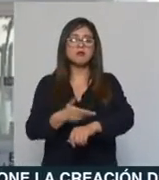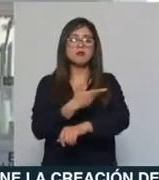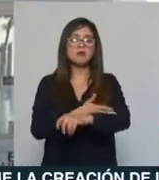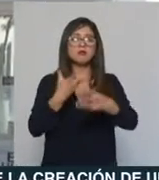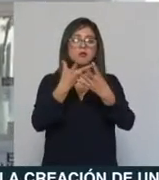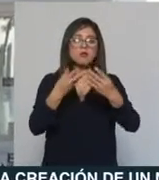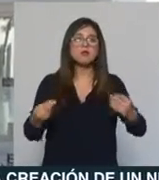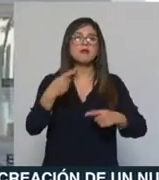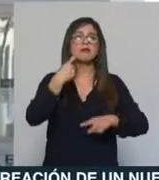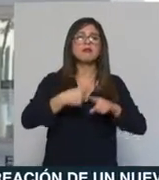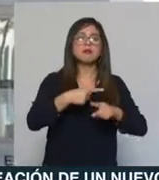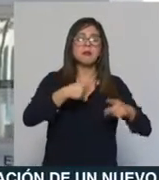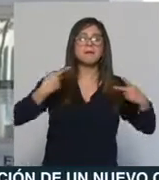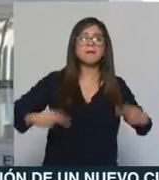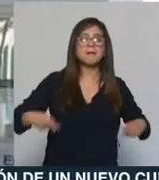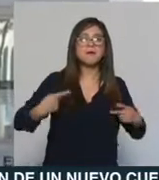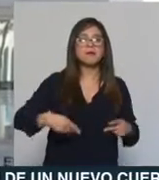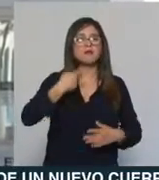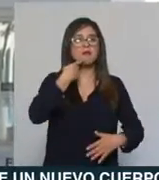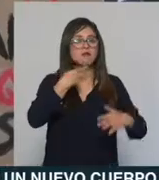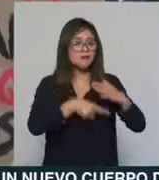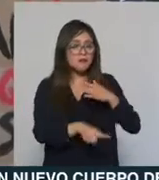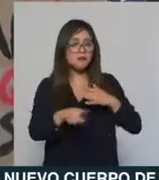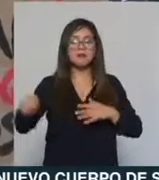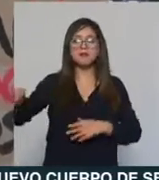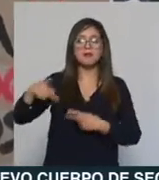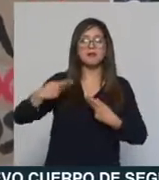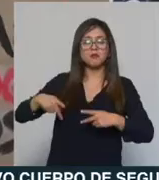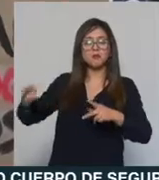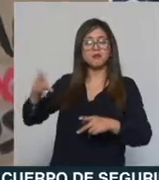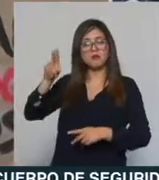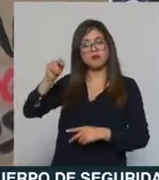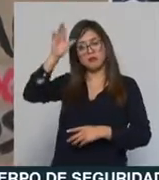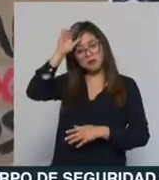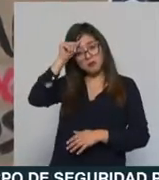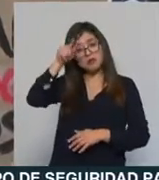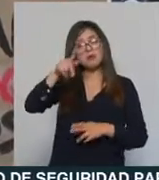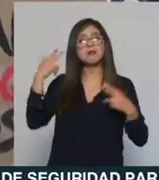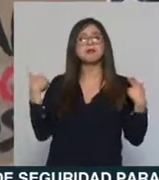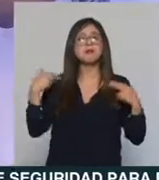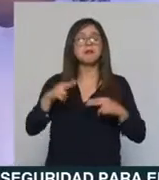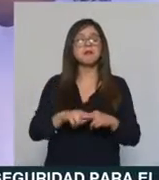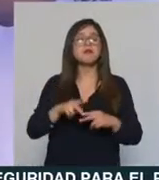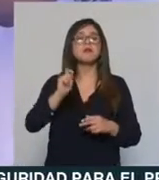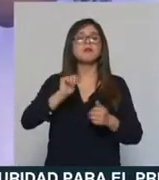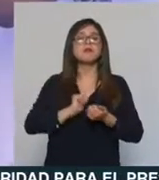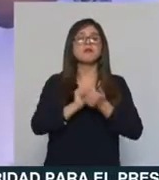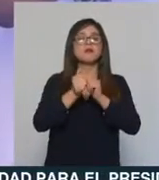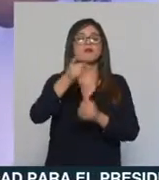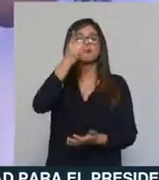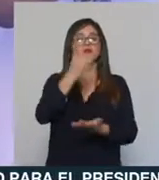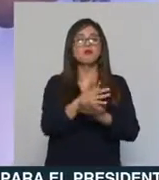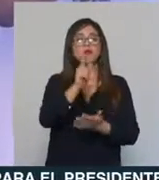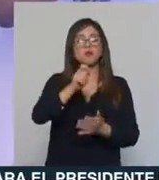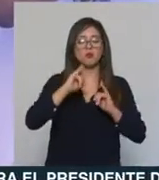partes demandantes y demandadas, y fuera de los entes en conflicto, solo correspondería la intervención de la